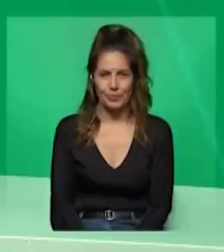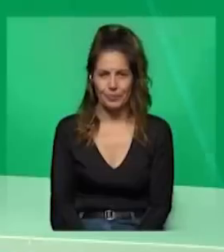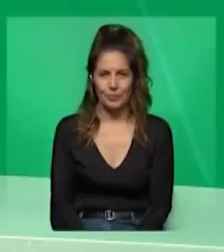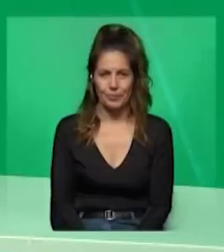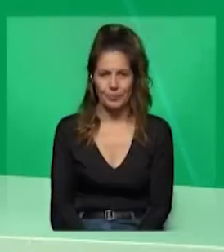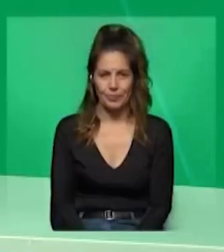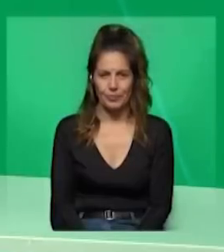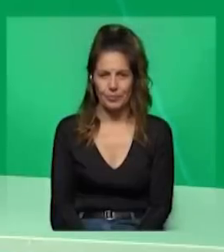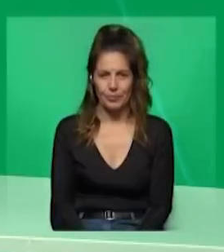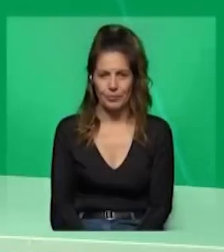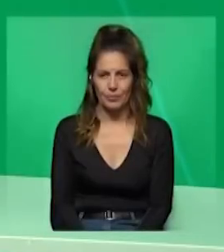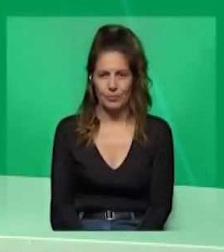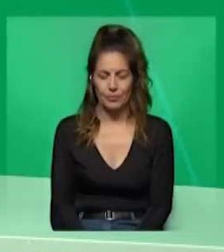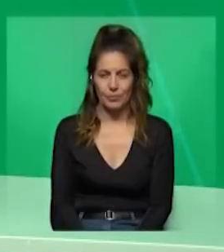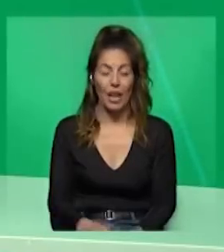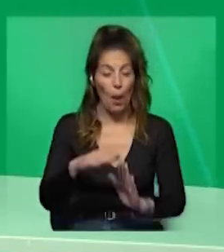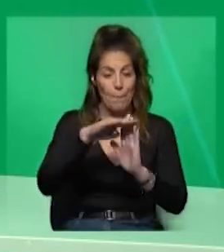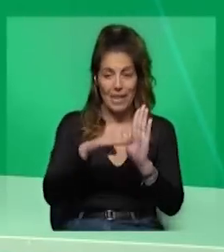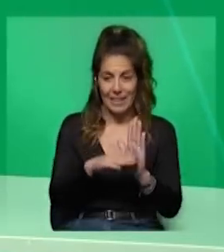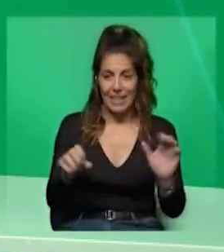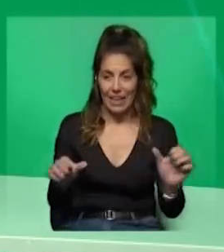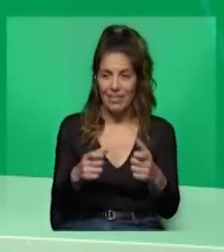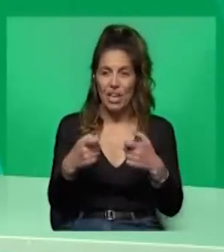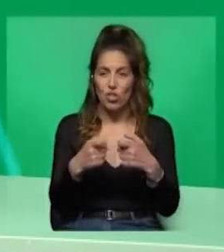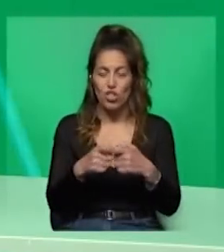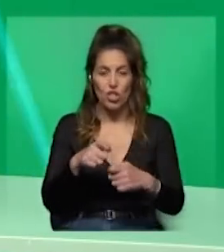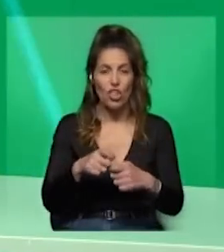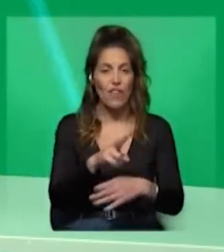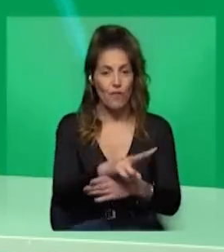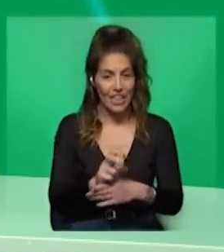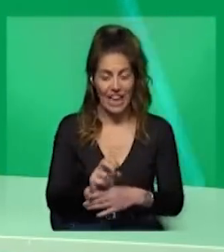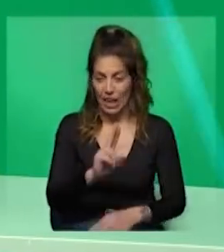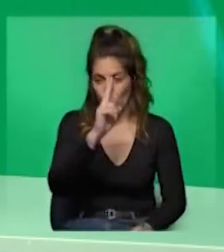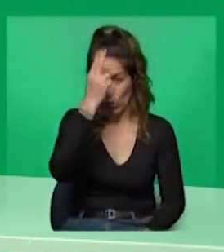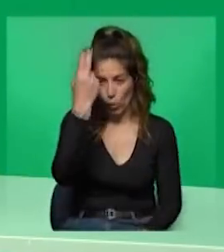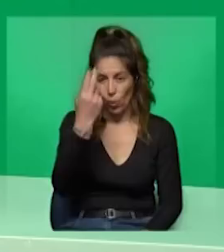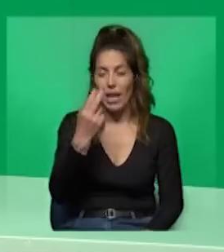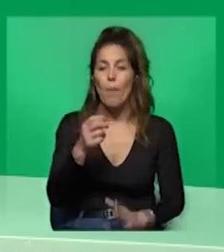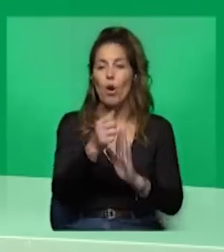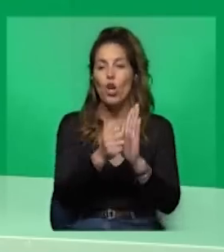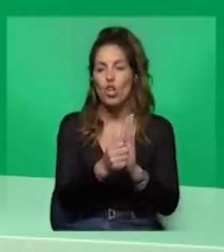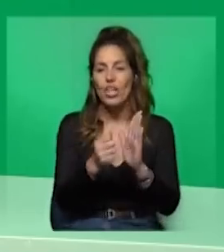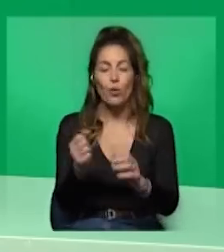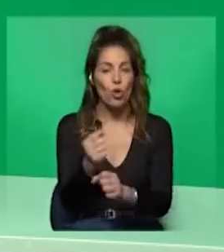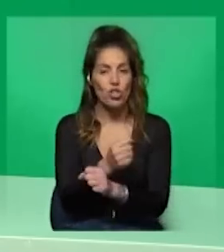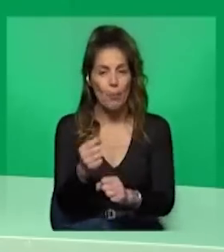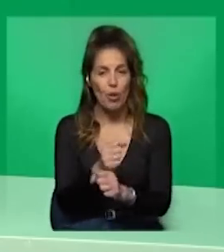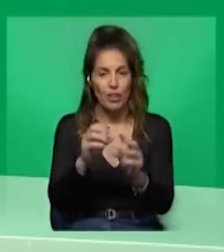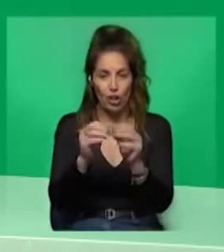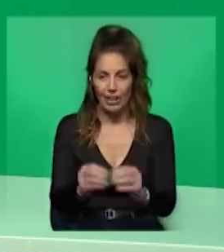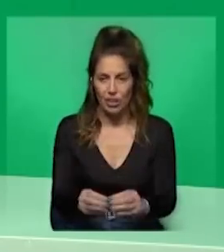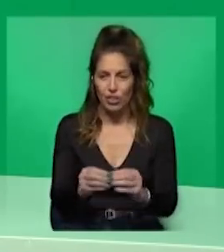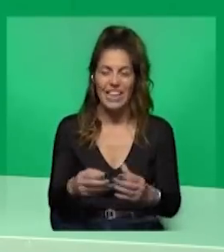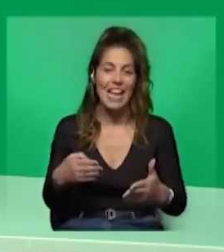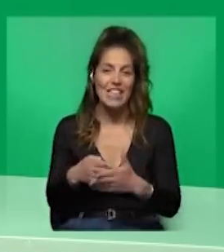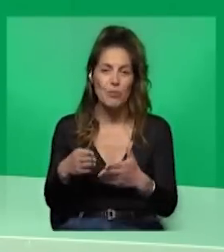el una serie de medidas que tomó la asociación de magistrados Fiscales Del Uruguay por los artículos aprobados en la rendición de cuentas que